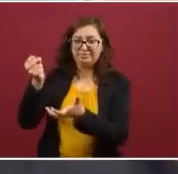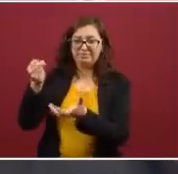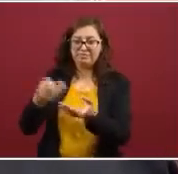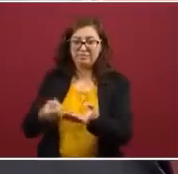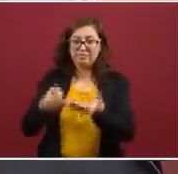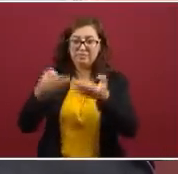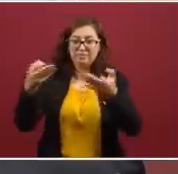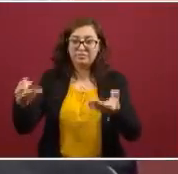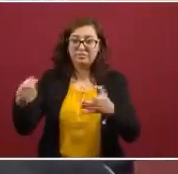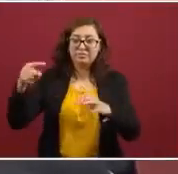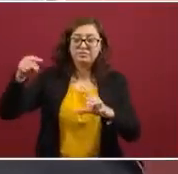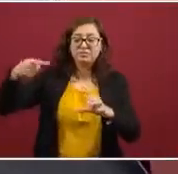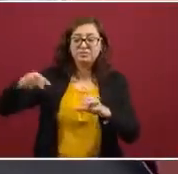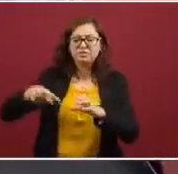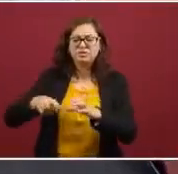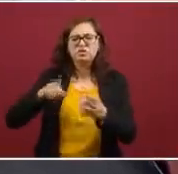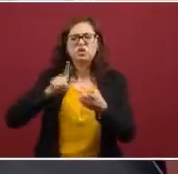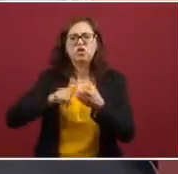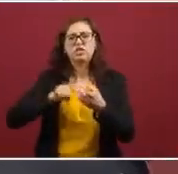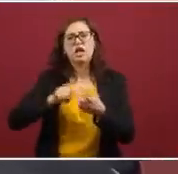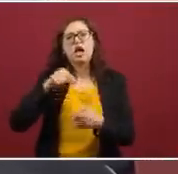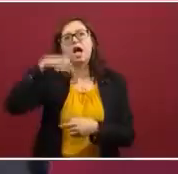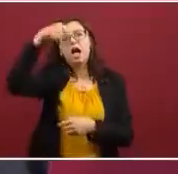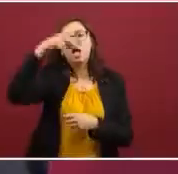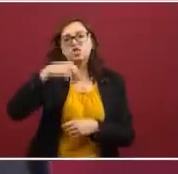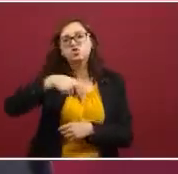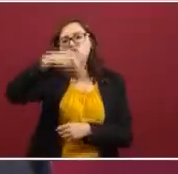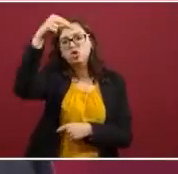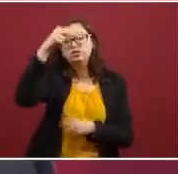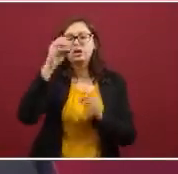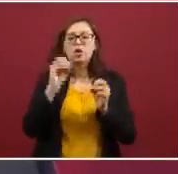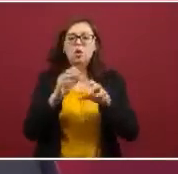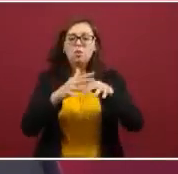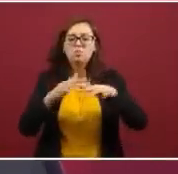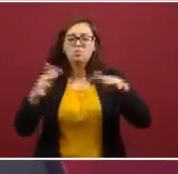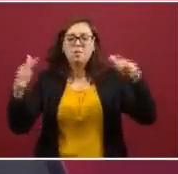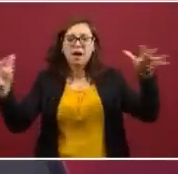pozos en el norte del país o en aguas profundas,